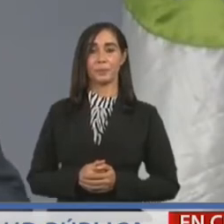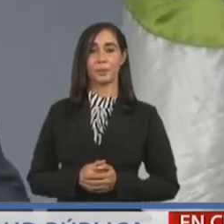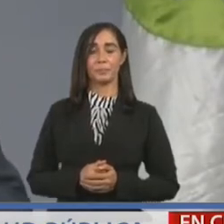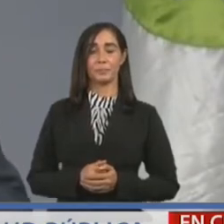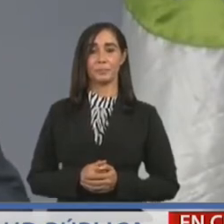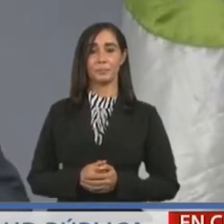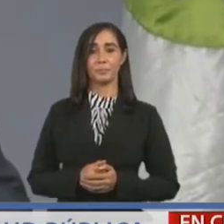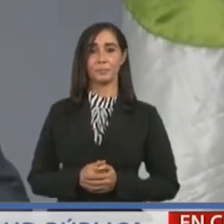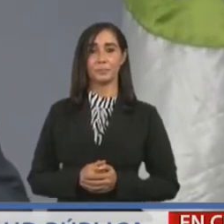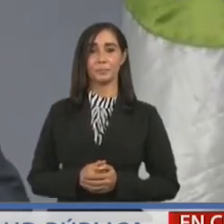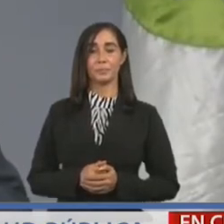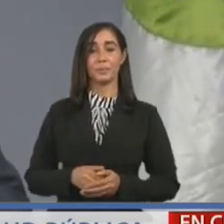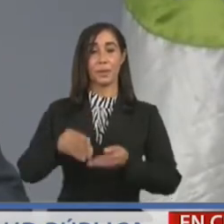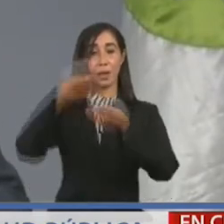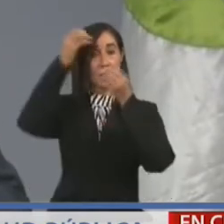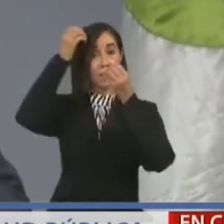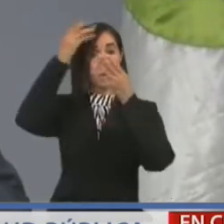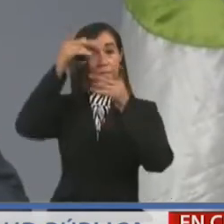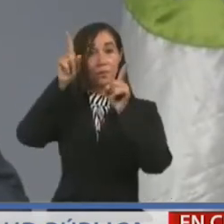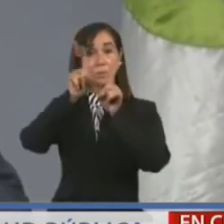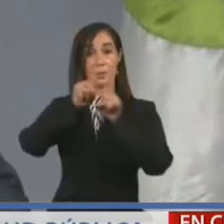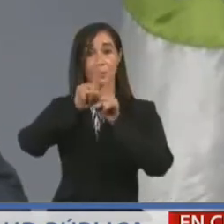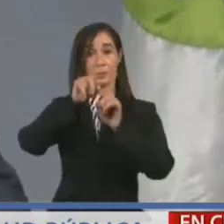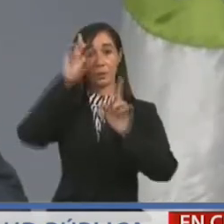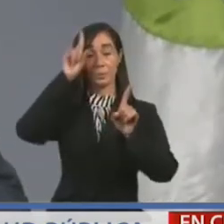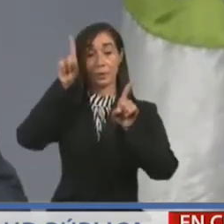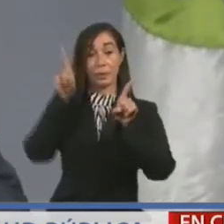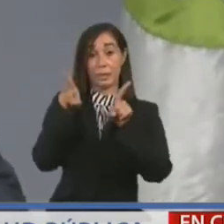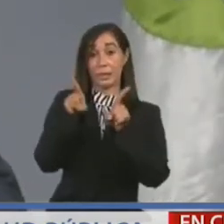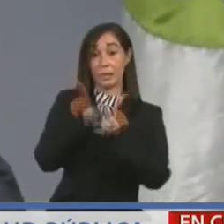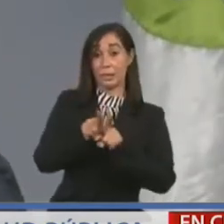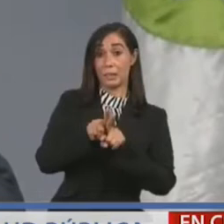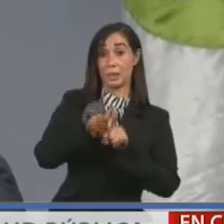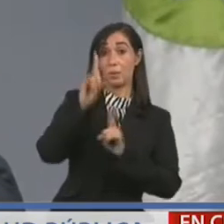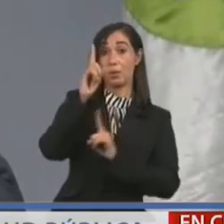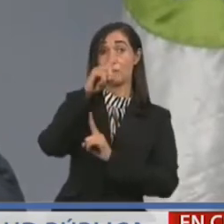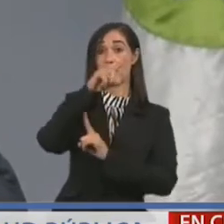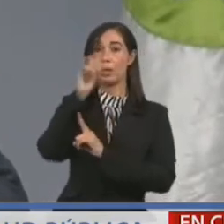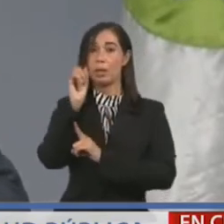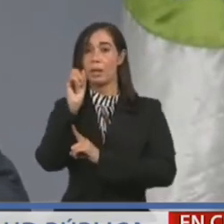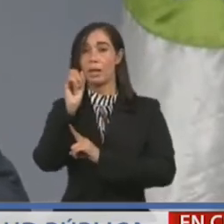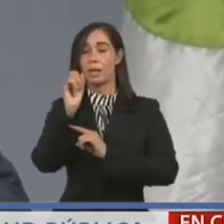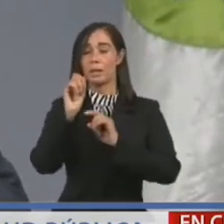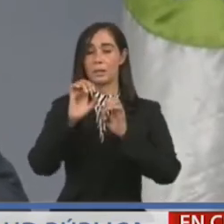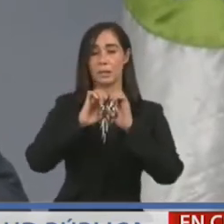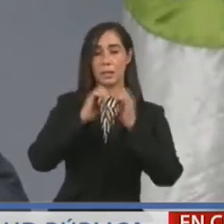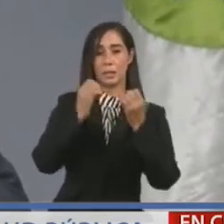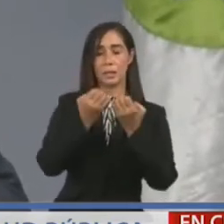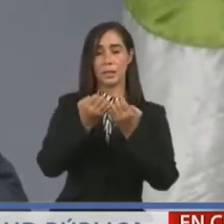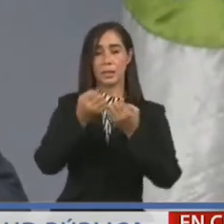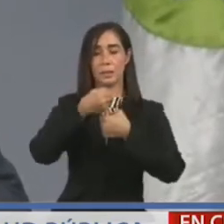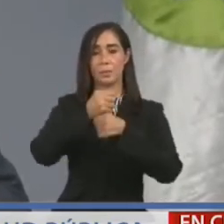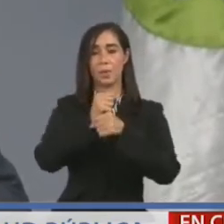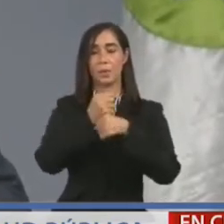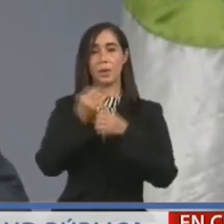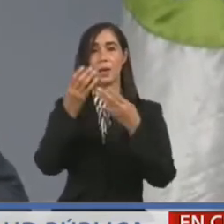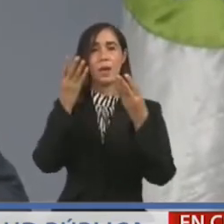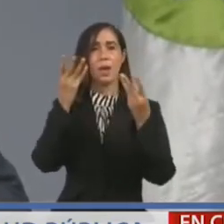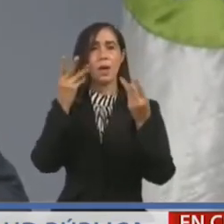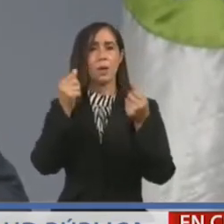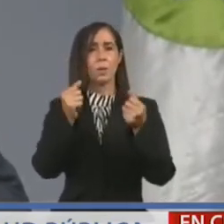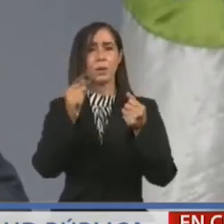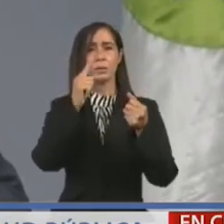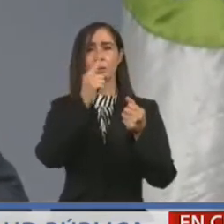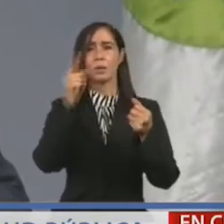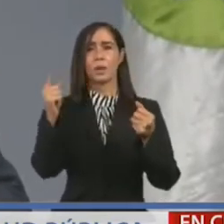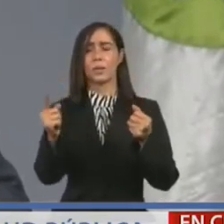Informamos igualmente que este acuerdo de las 100 unidades tiene un costo total por